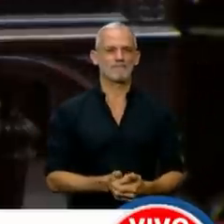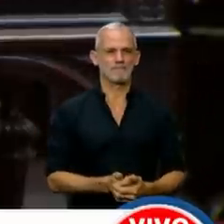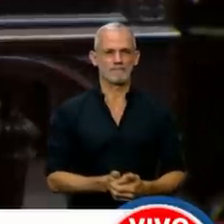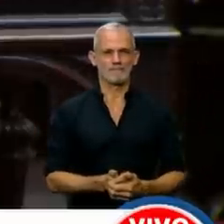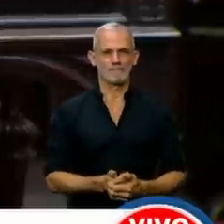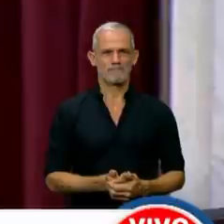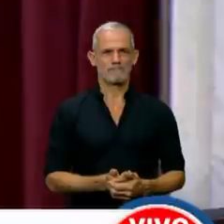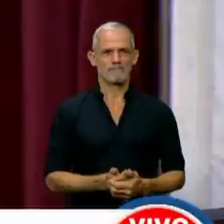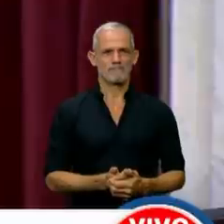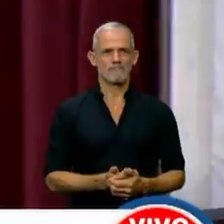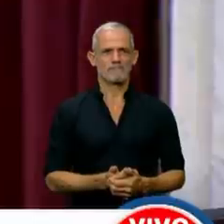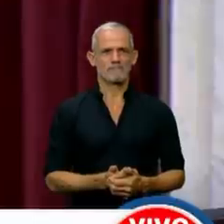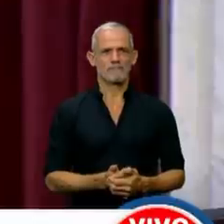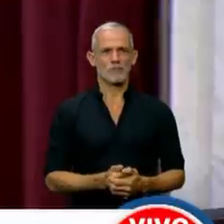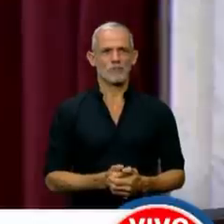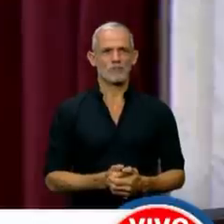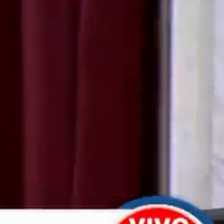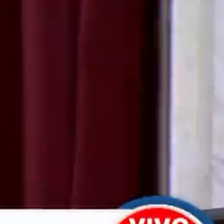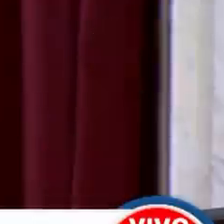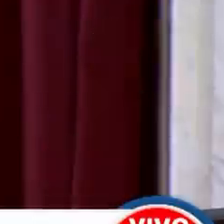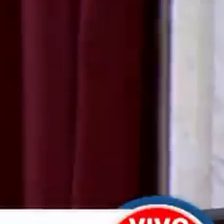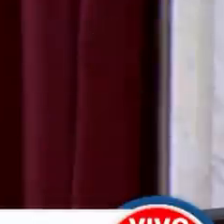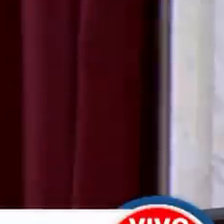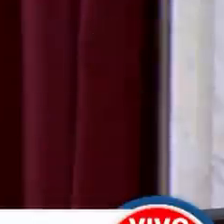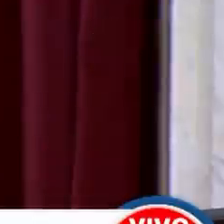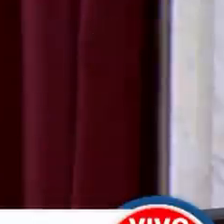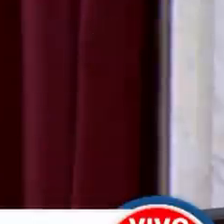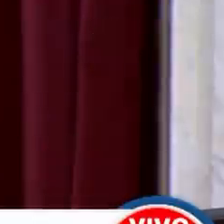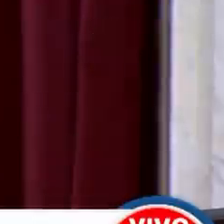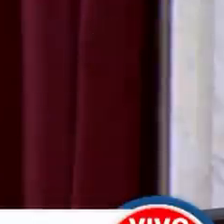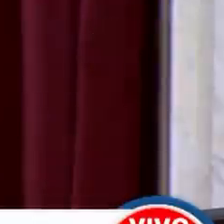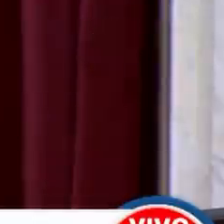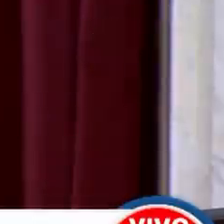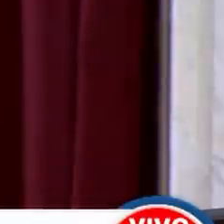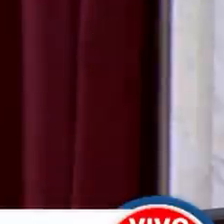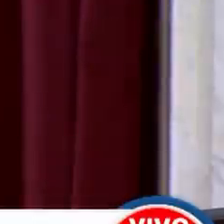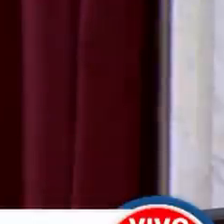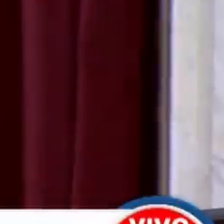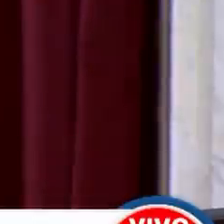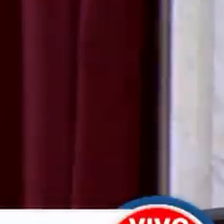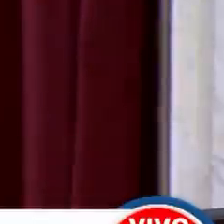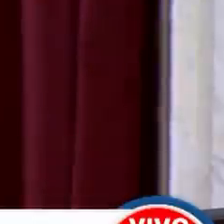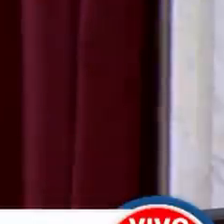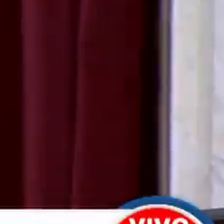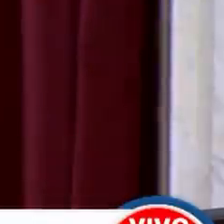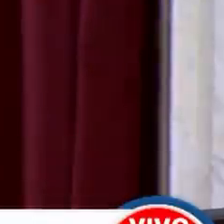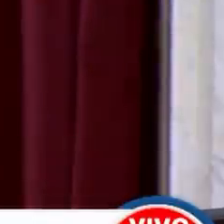diputado continúen el uso de la palabra la diputada por córdoba soledad carrillo